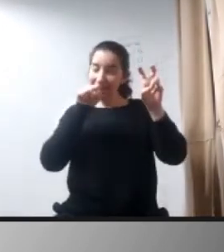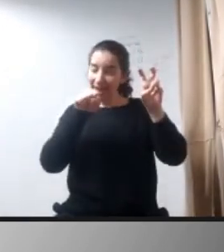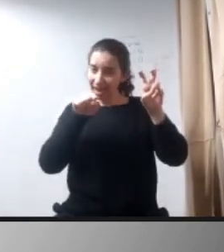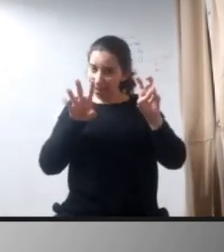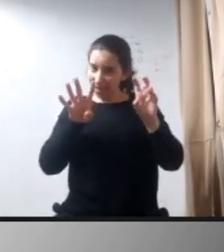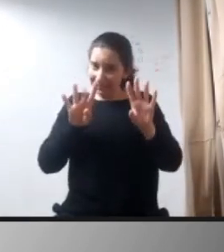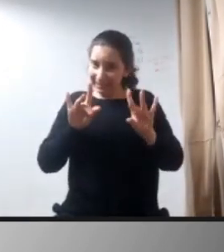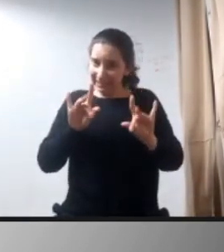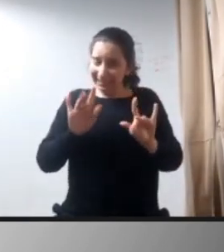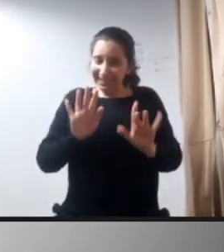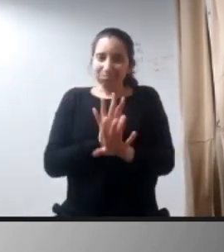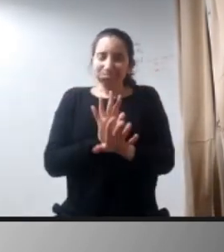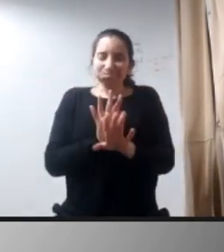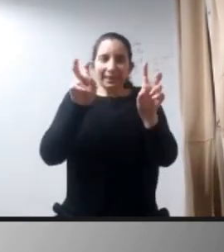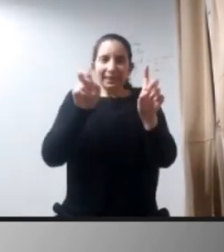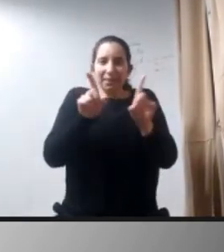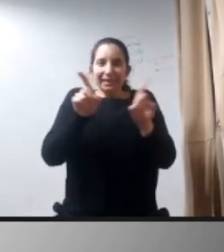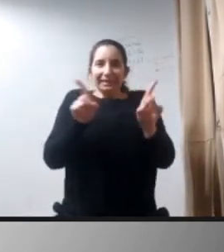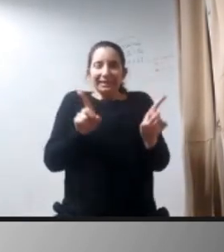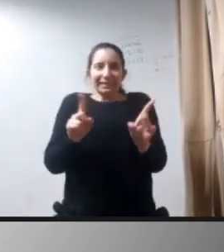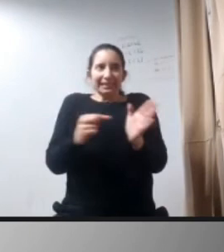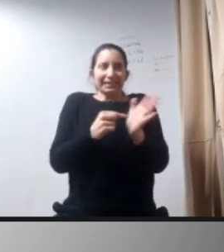espinoso porque evidentemente toca